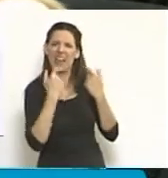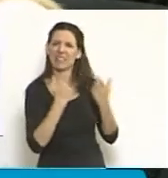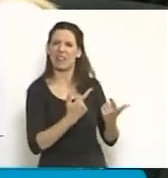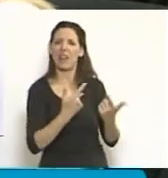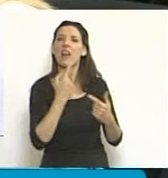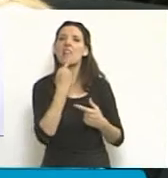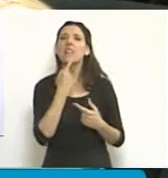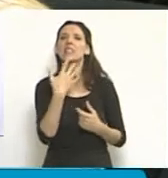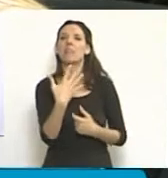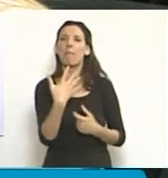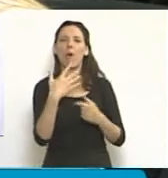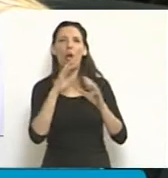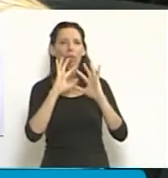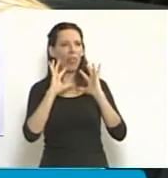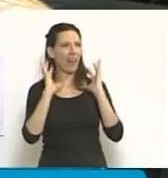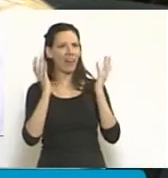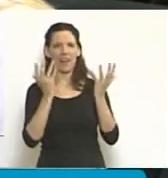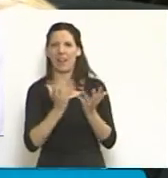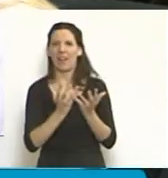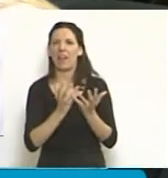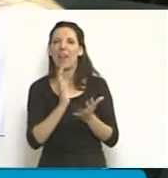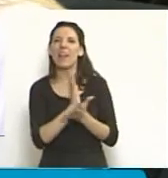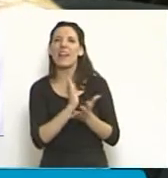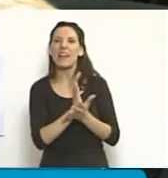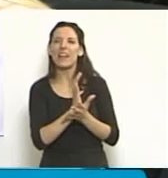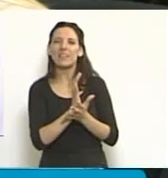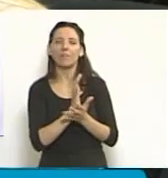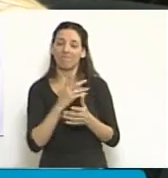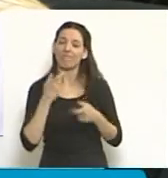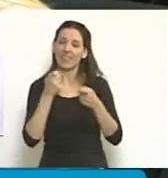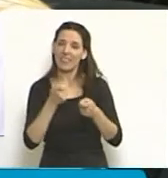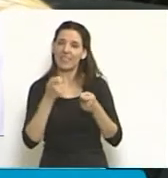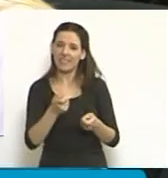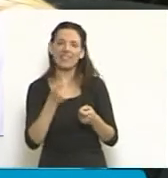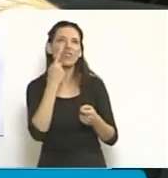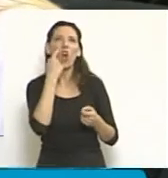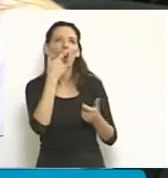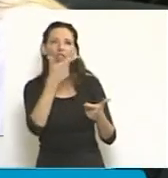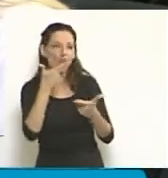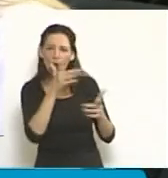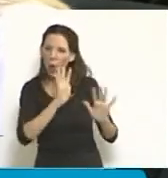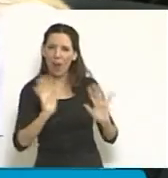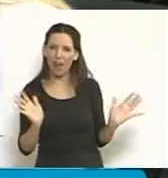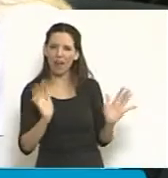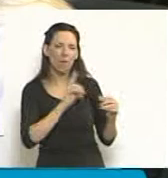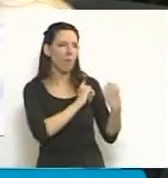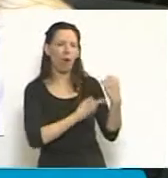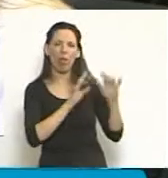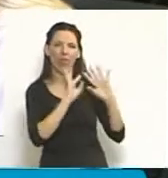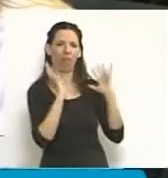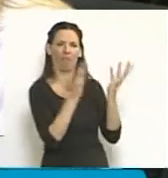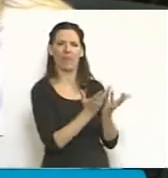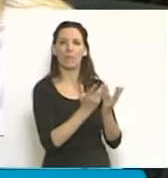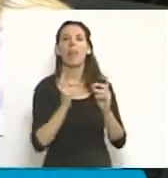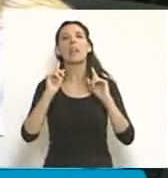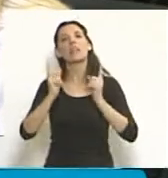todas esas facultades son de carácter absolutamente discrecional, insisto, y sin controles. Esperábamos haber tenido